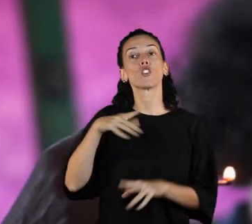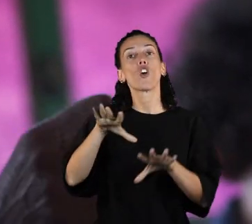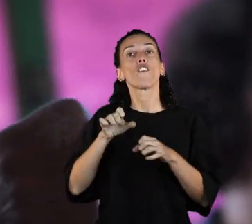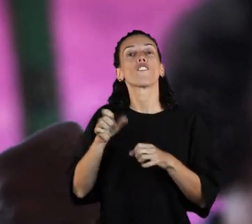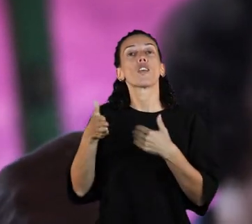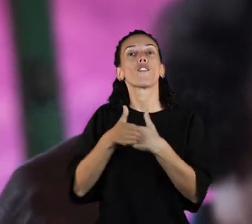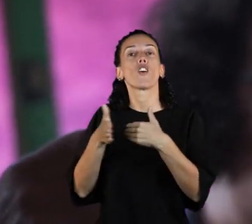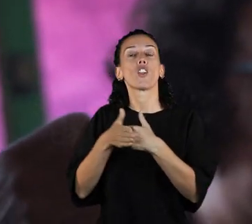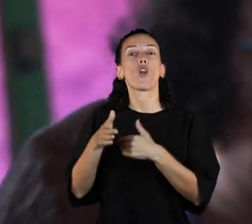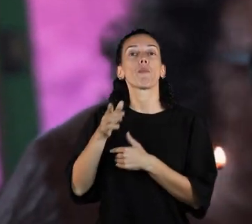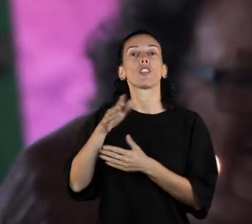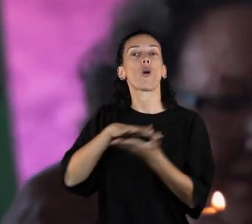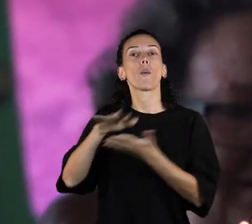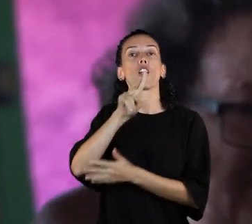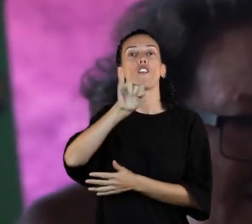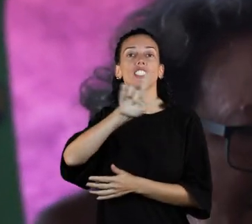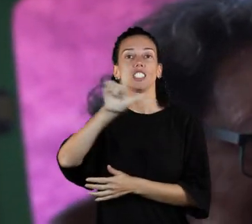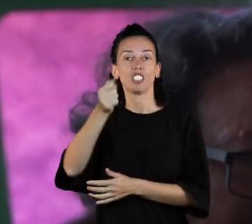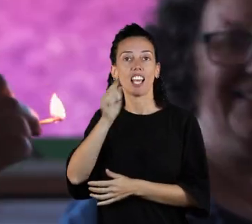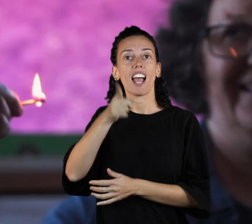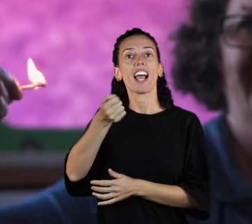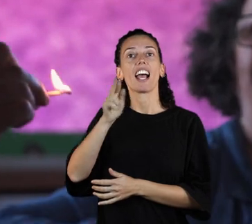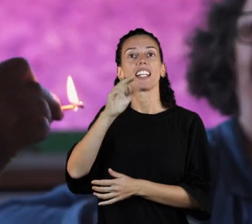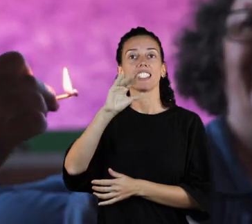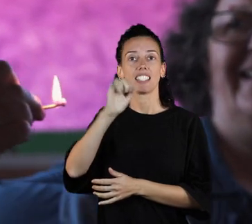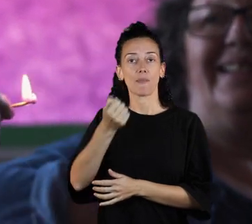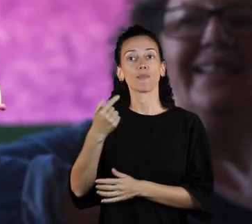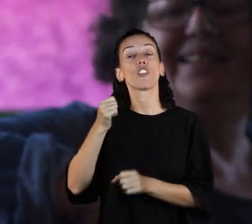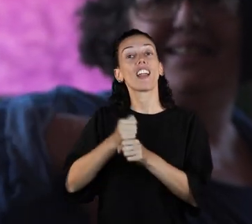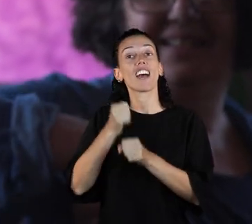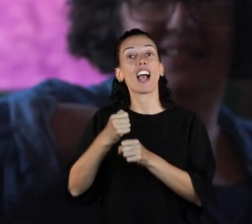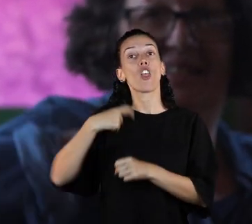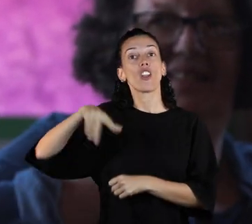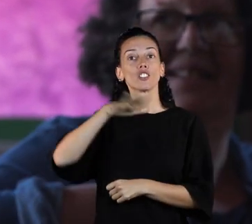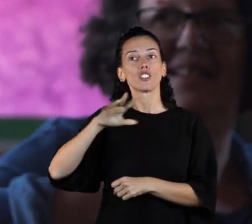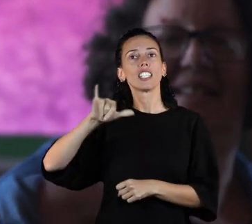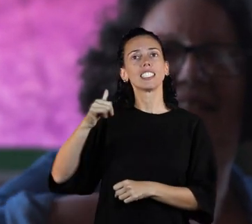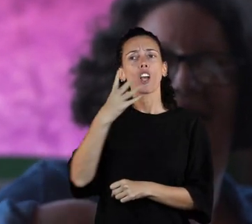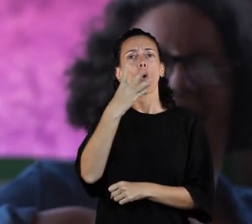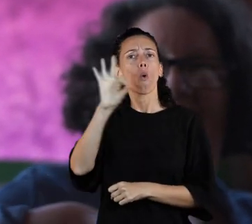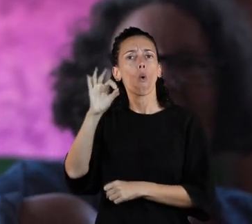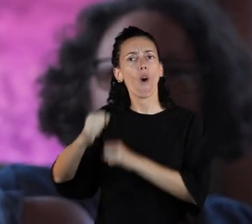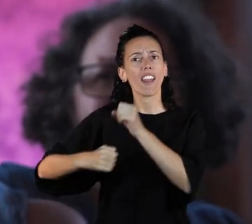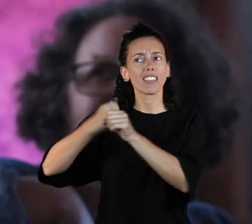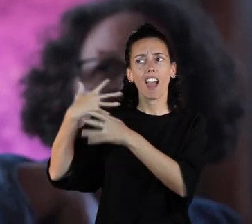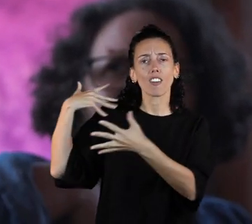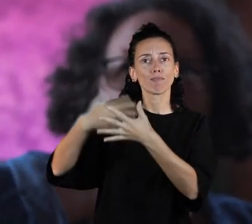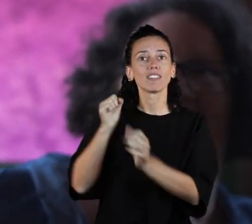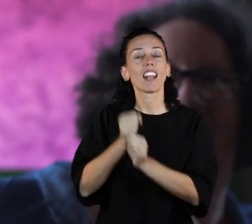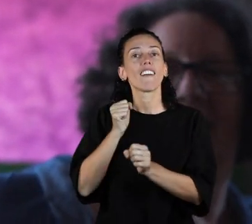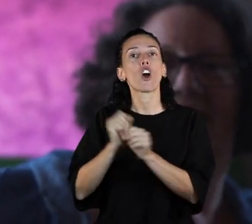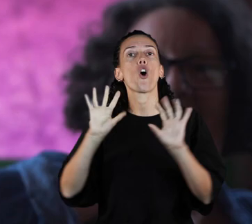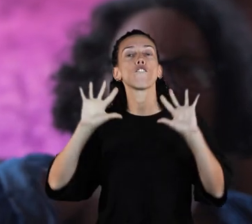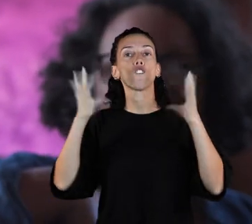vecina del kilómetro 19 de Villa García. Yo soy trabajadora social y hace como 40 años que trabajo